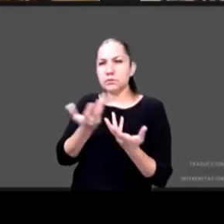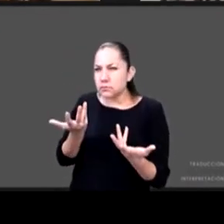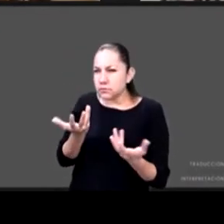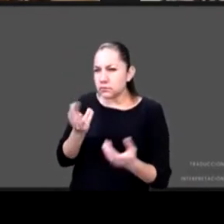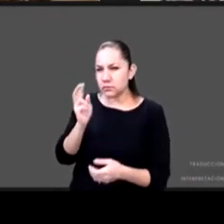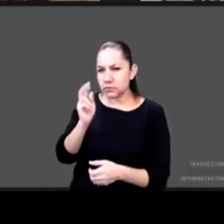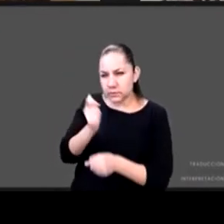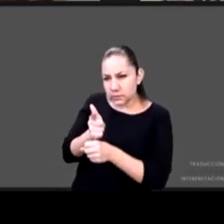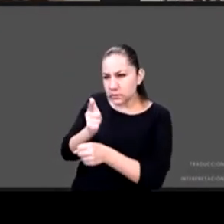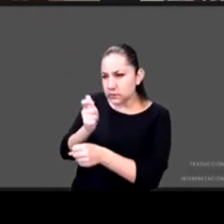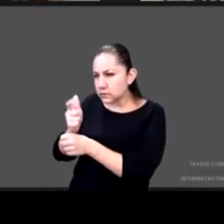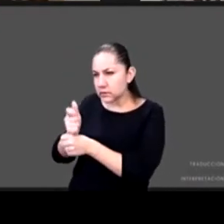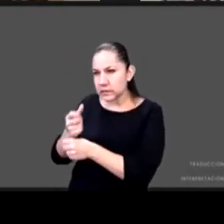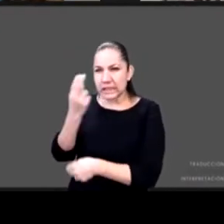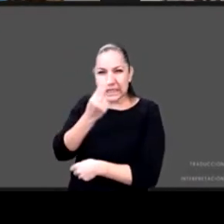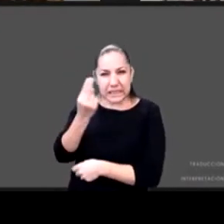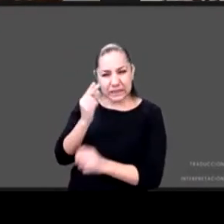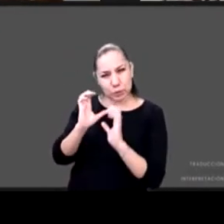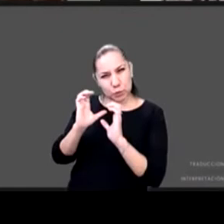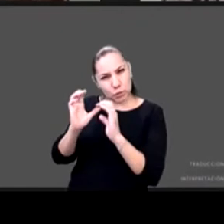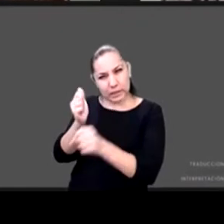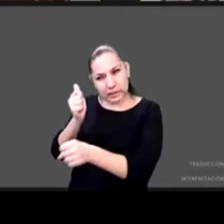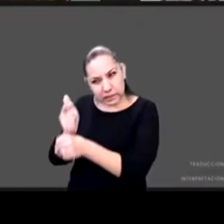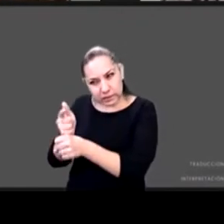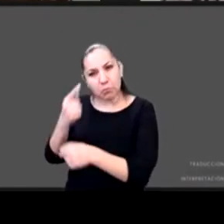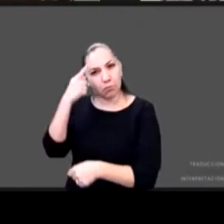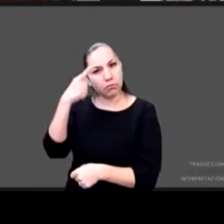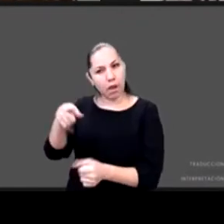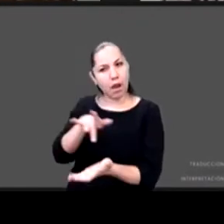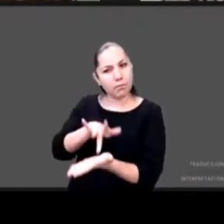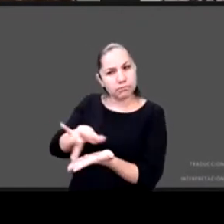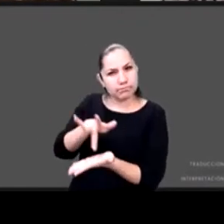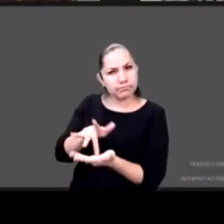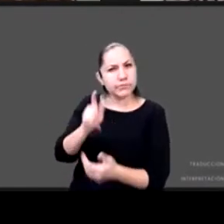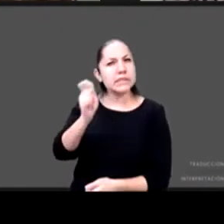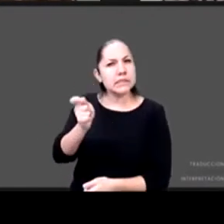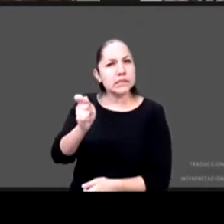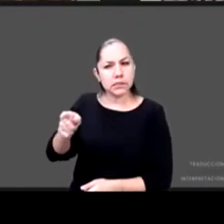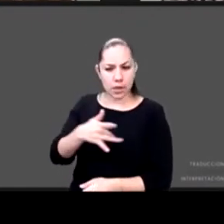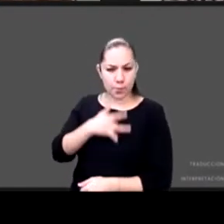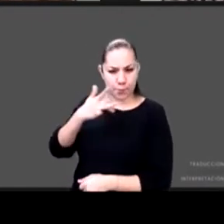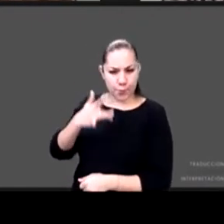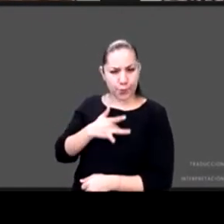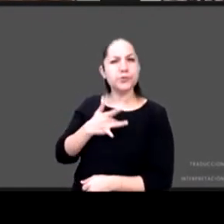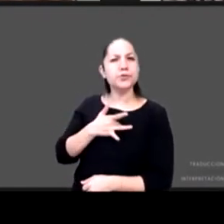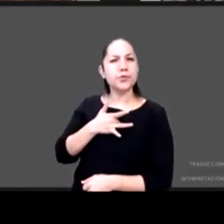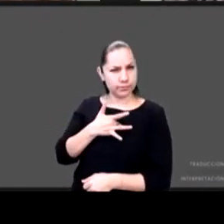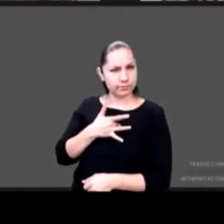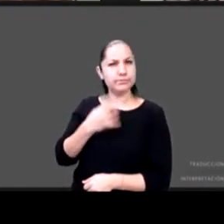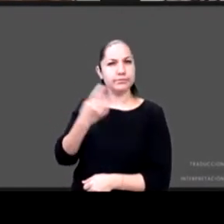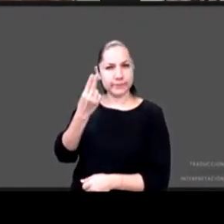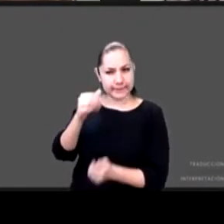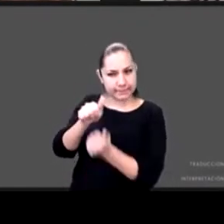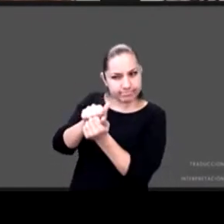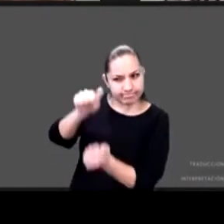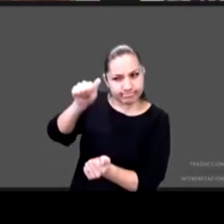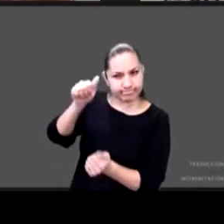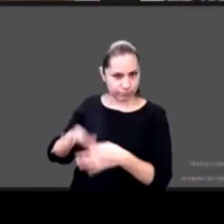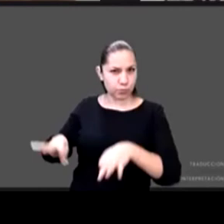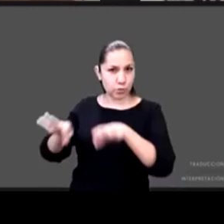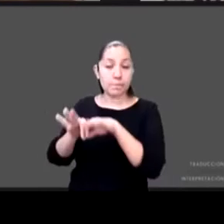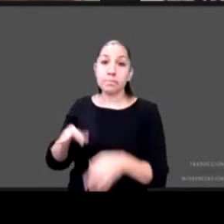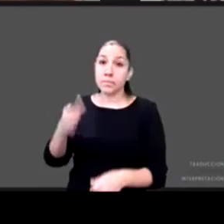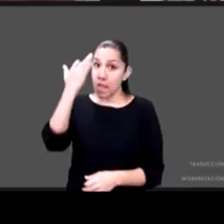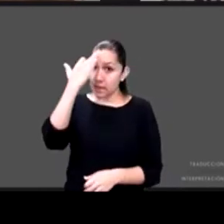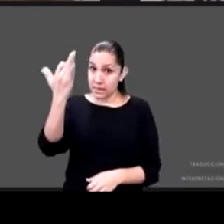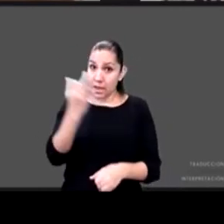sus emociones. La circunstancia sin duda se ha agravado, si hay además situaciones de violencia. Y aquí también